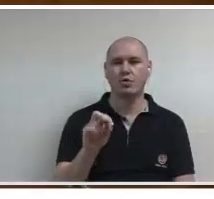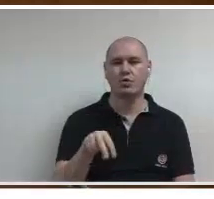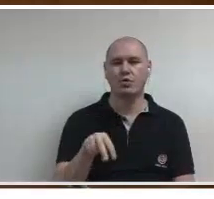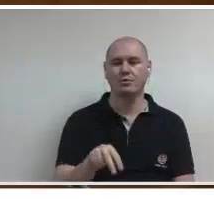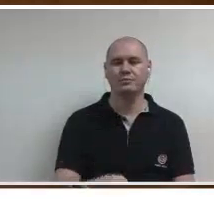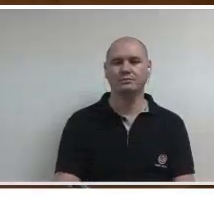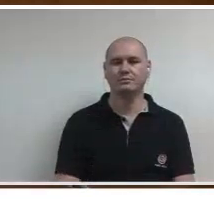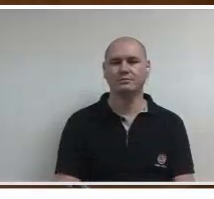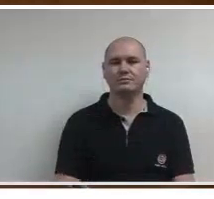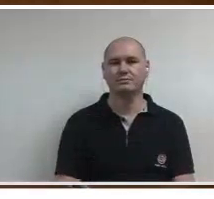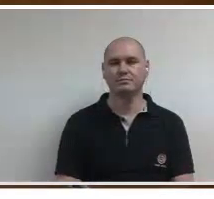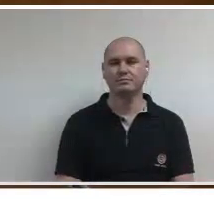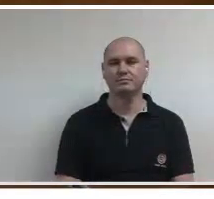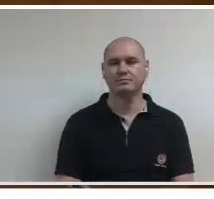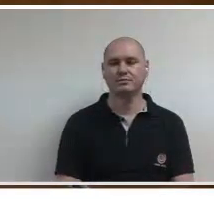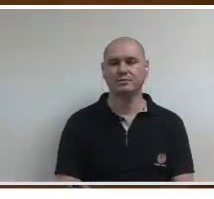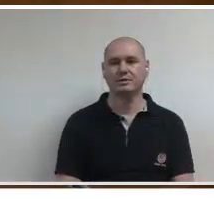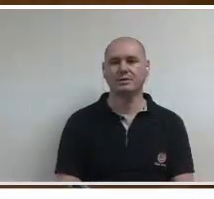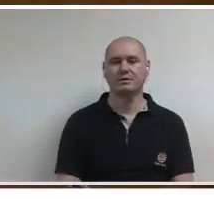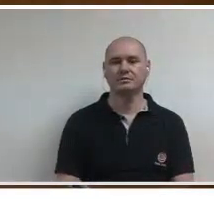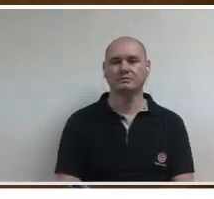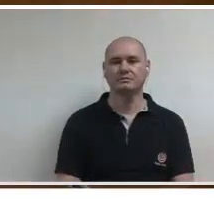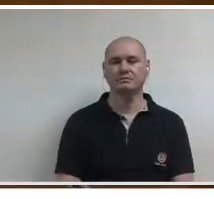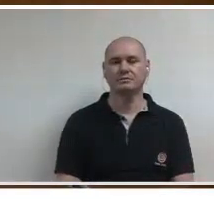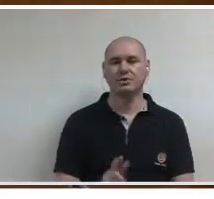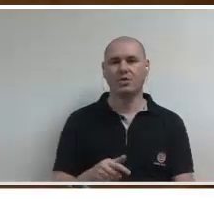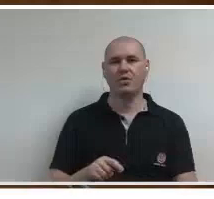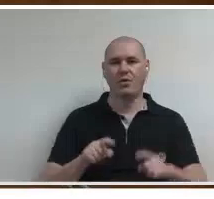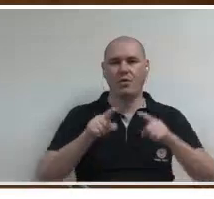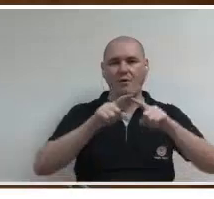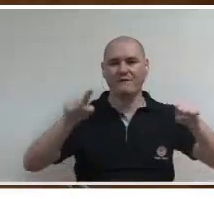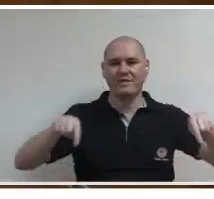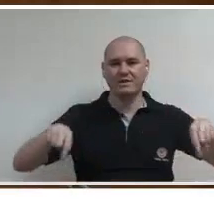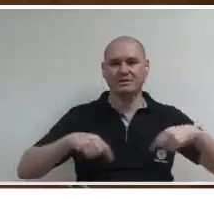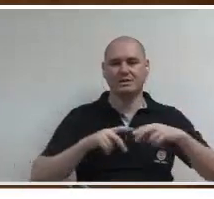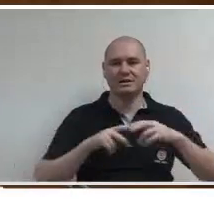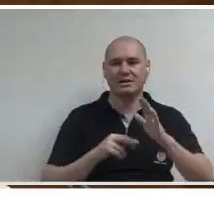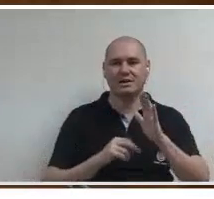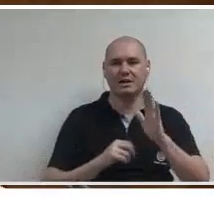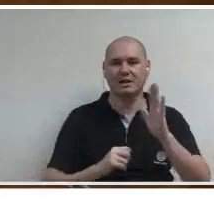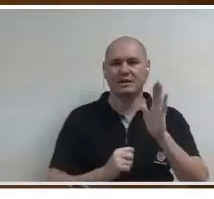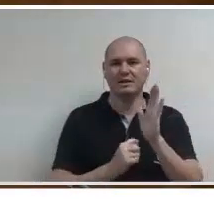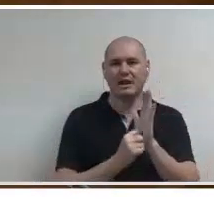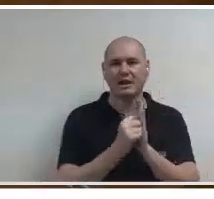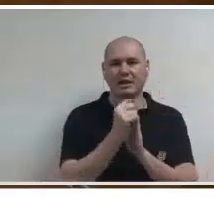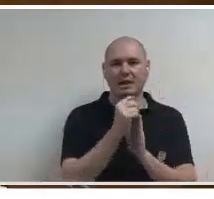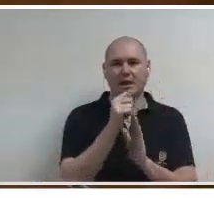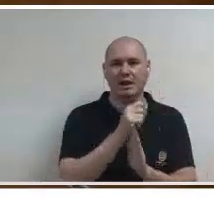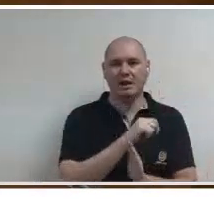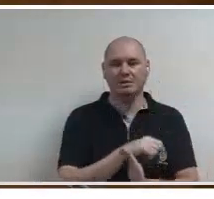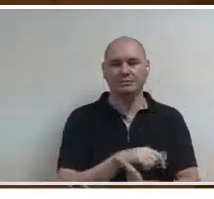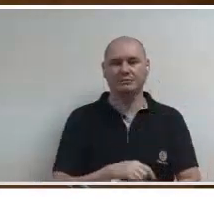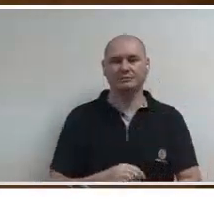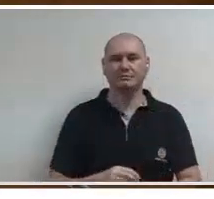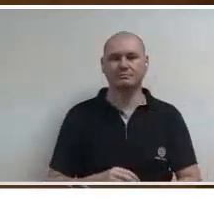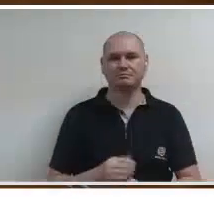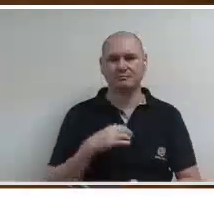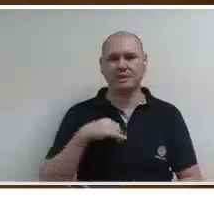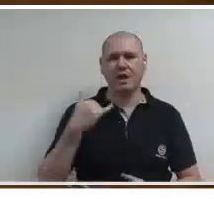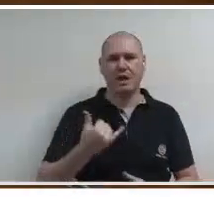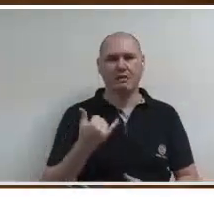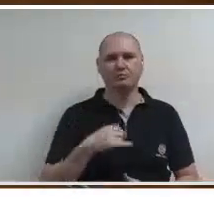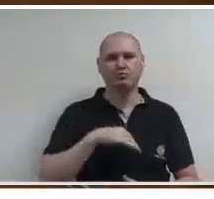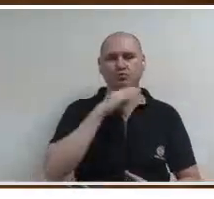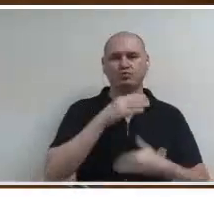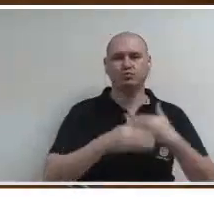no digamos gustado por la oficina técnica con plan abanico oficina técnica rupibe o